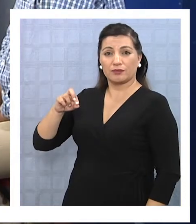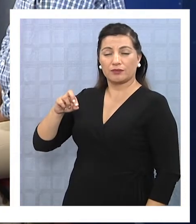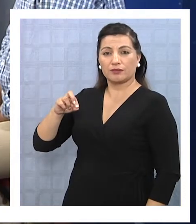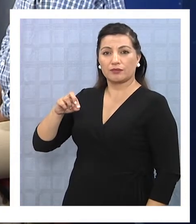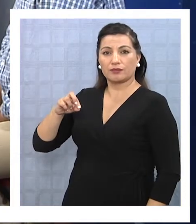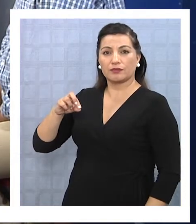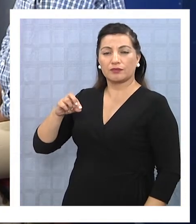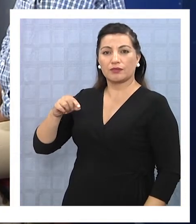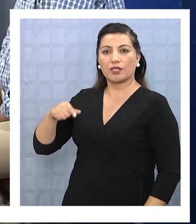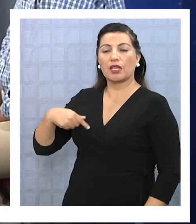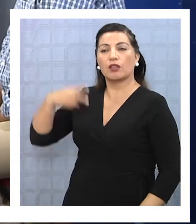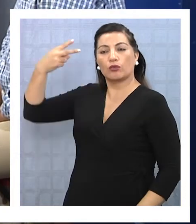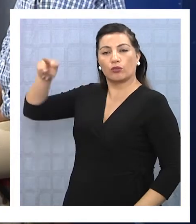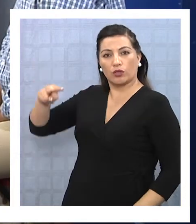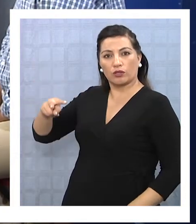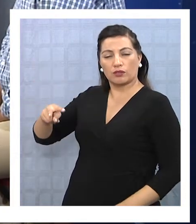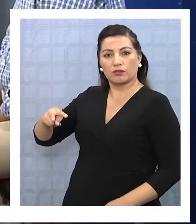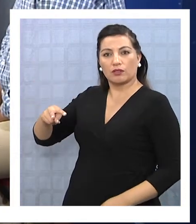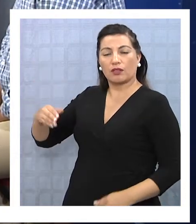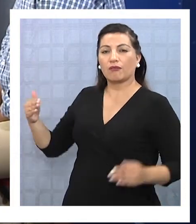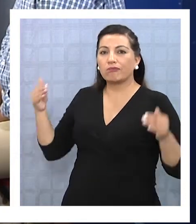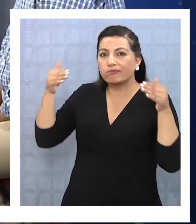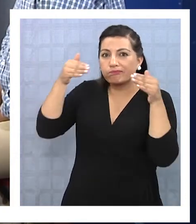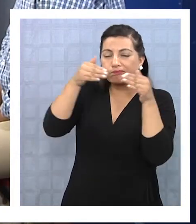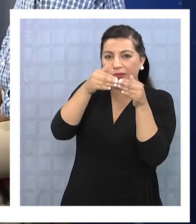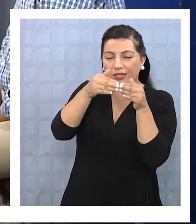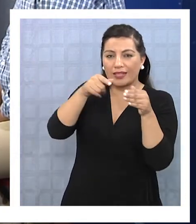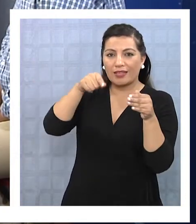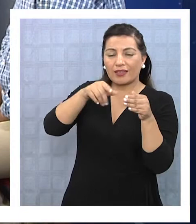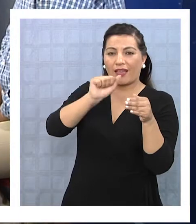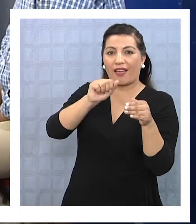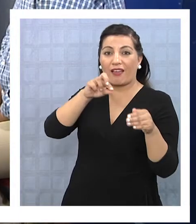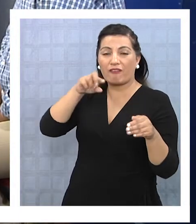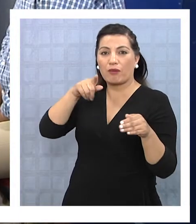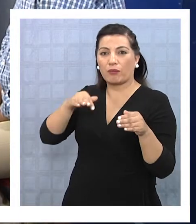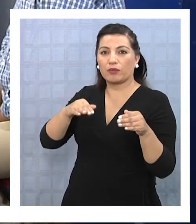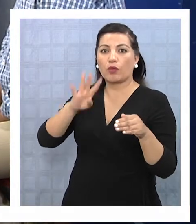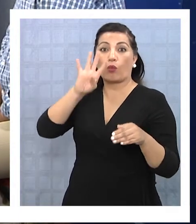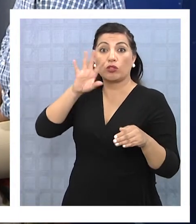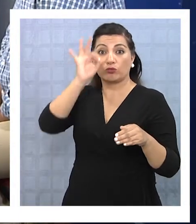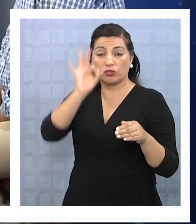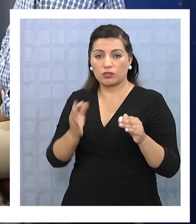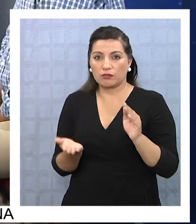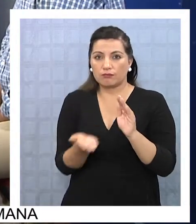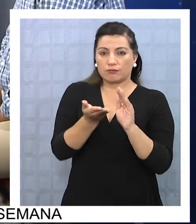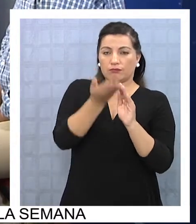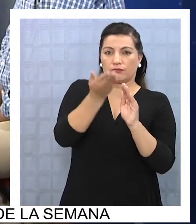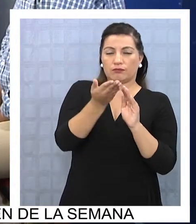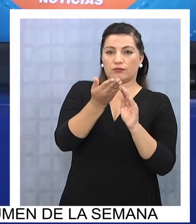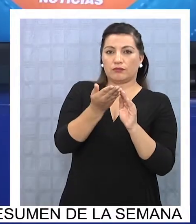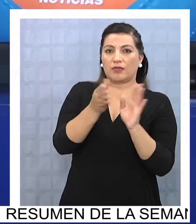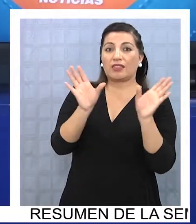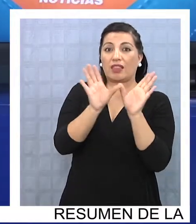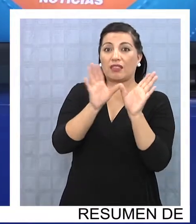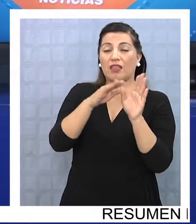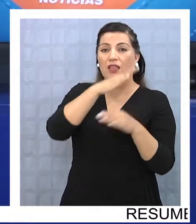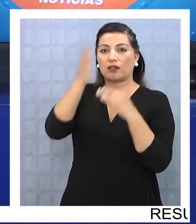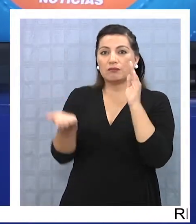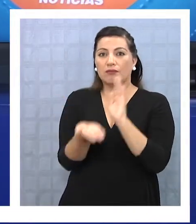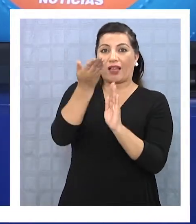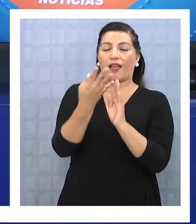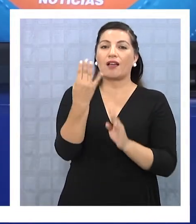ahorro previsional de cargo del empleador, pero con destino a la cuenta de ahorro del trabajador en un 4%, de 10 a